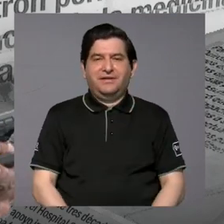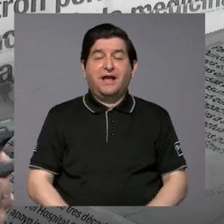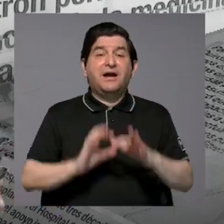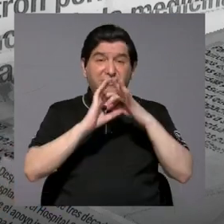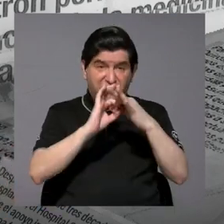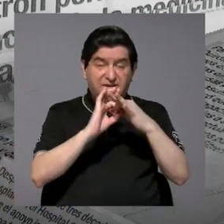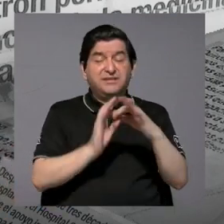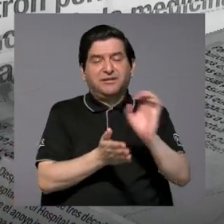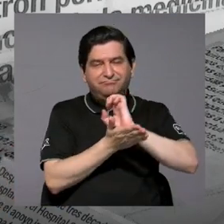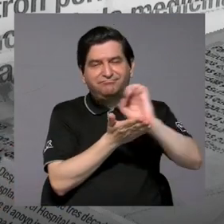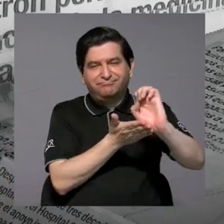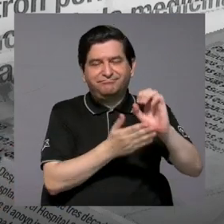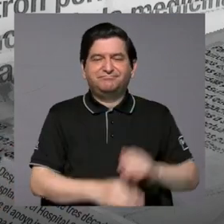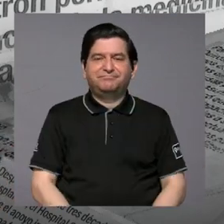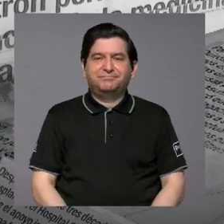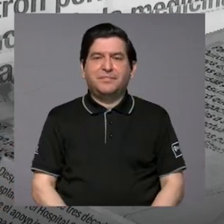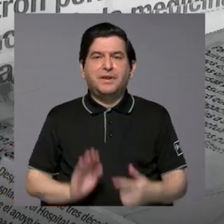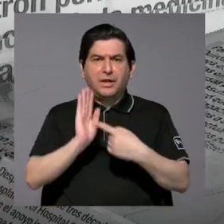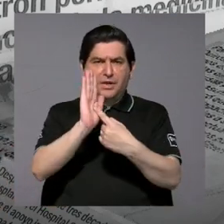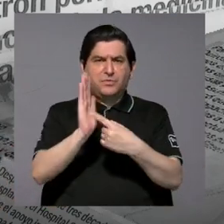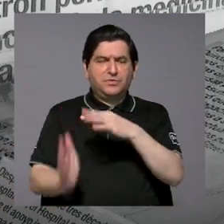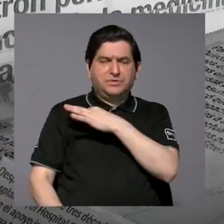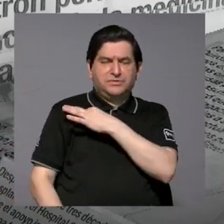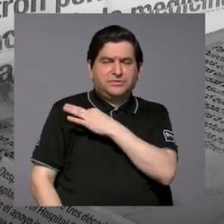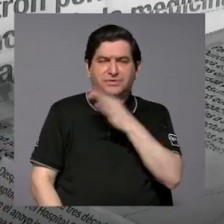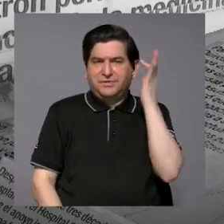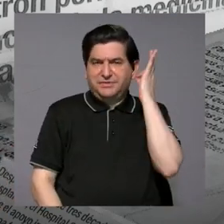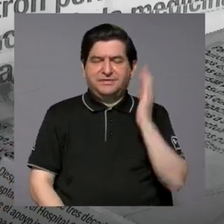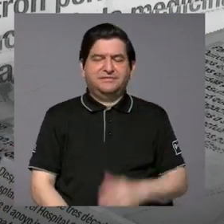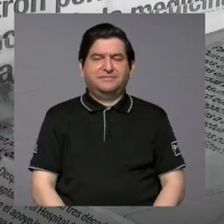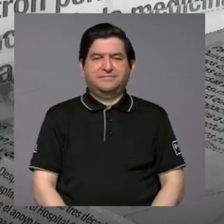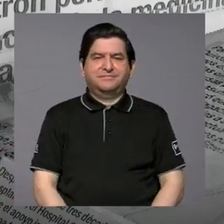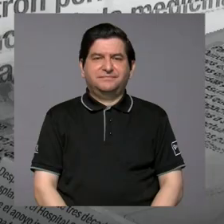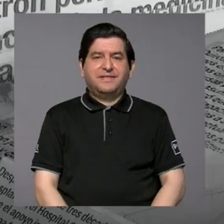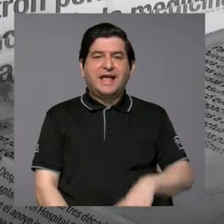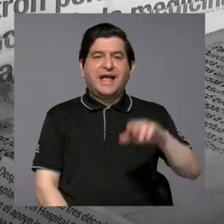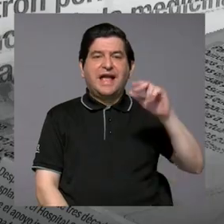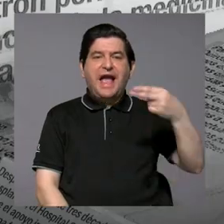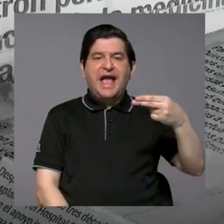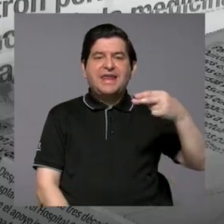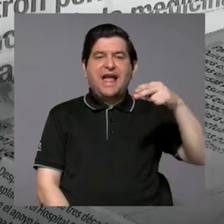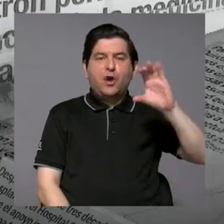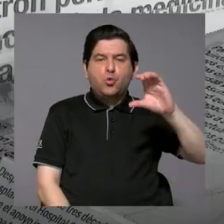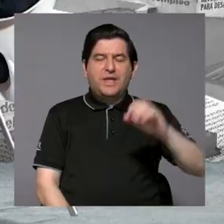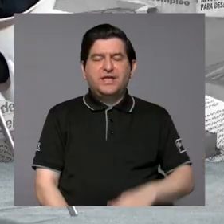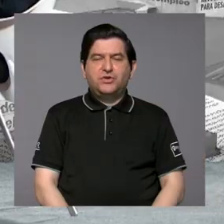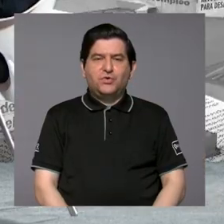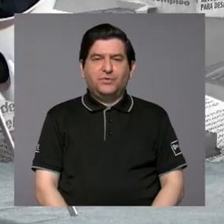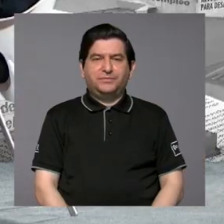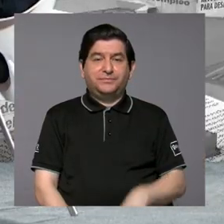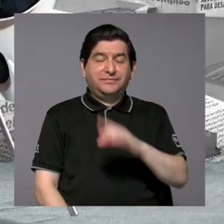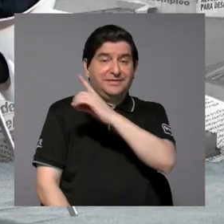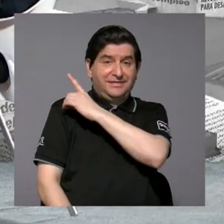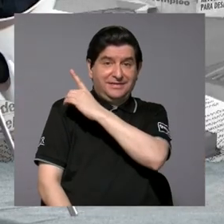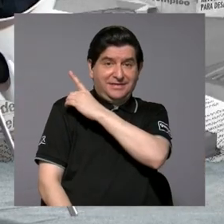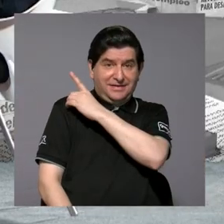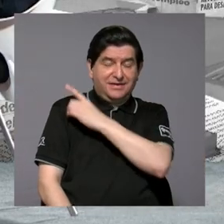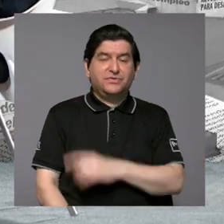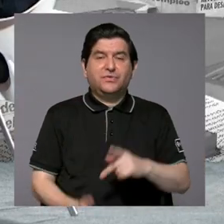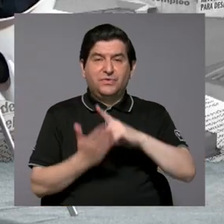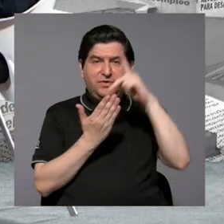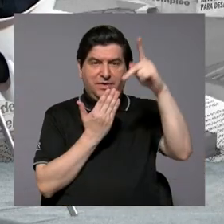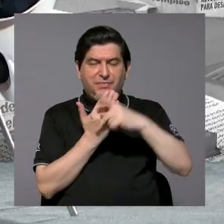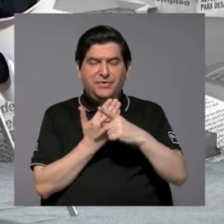ver con prevención y Déjenme presentarles las invitadas las invitadas son Ania cubillo Ania es la directora de